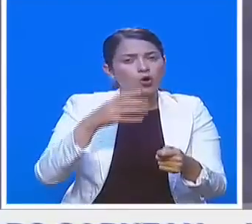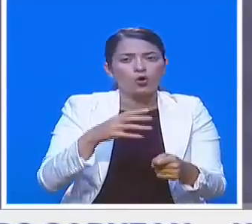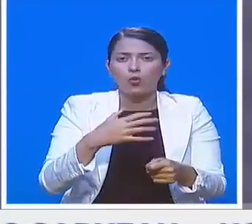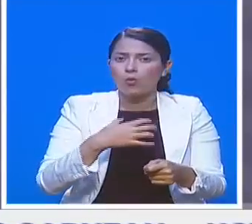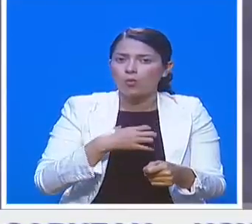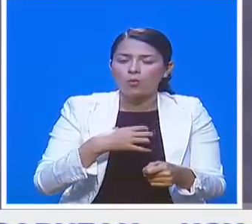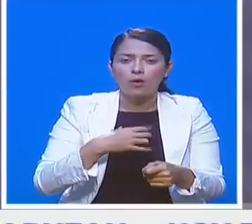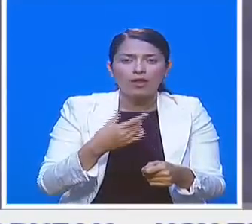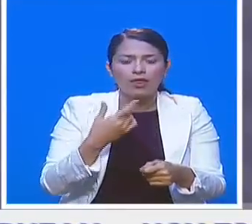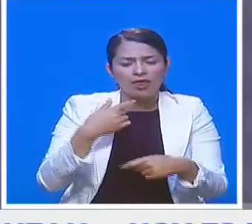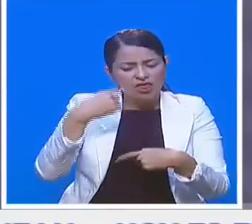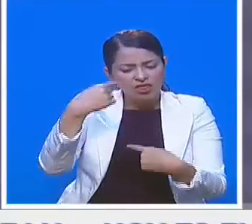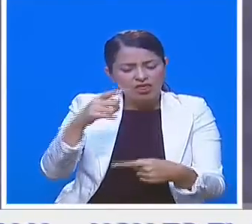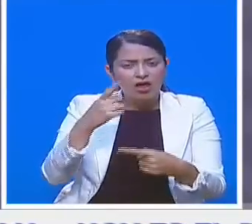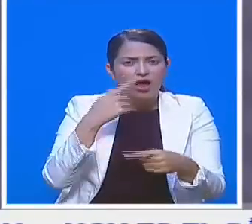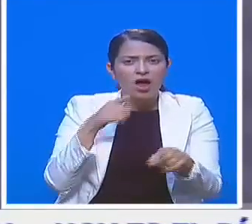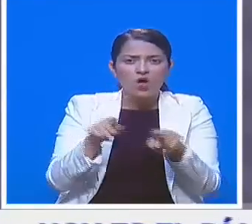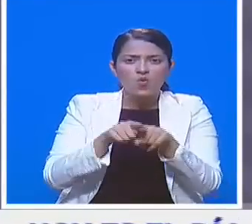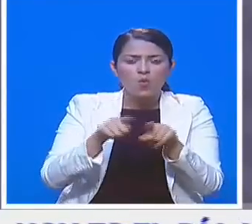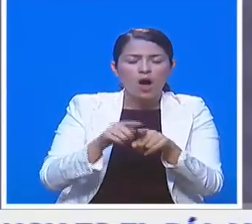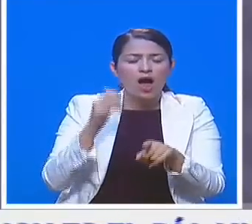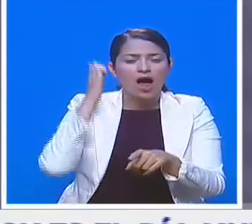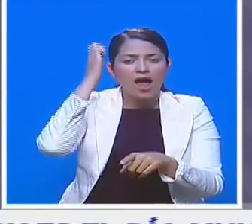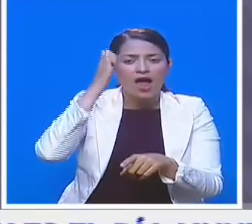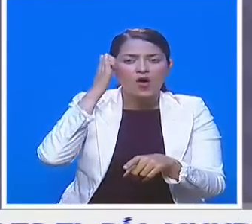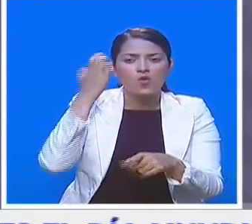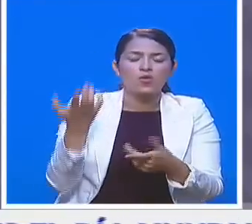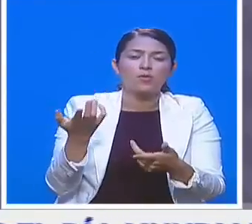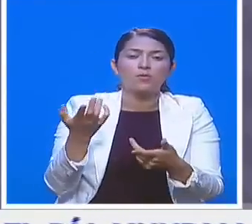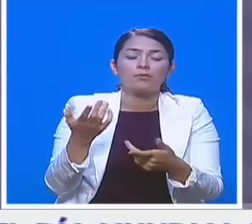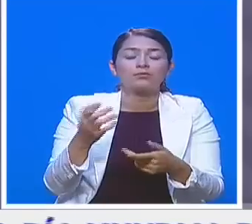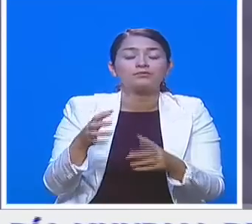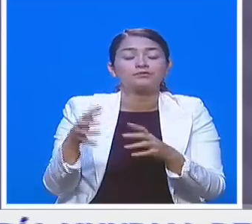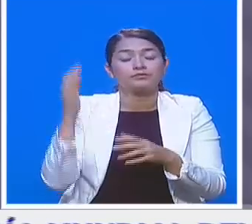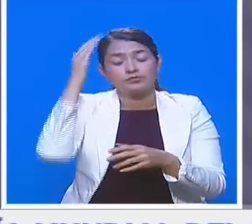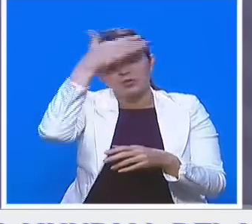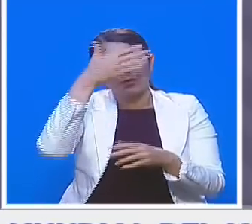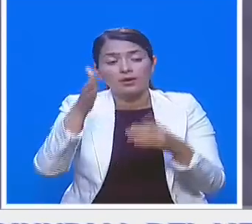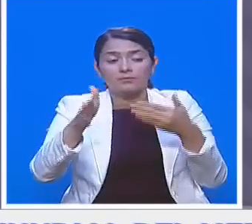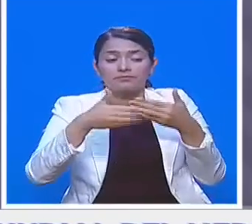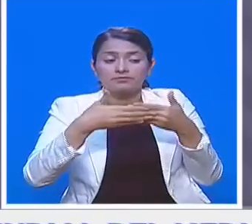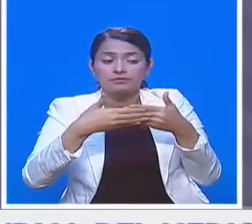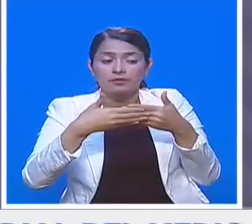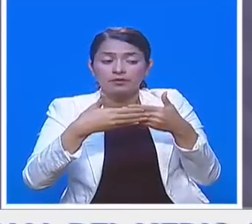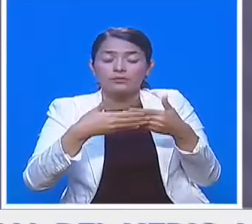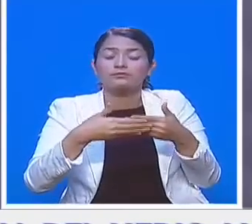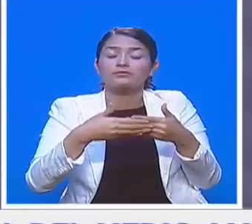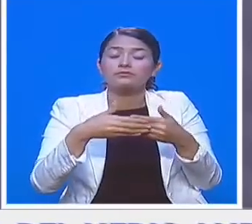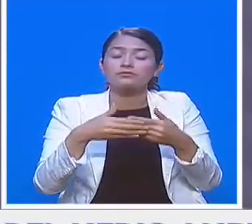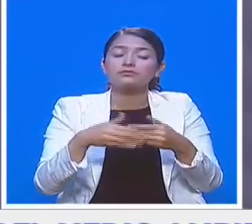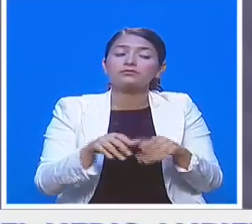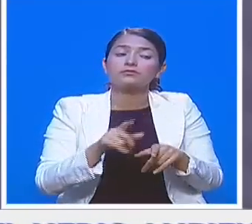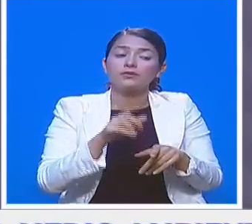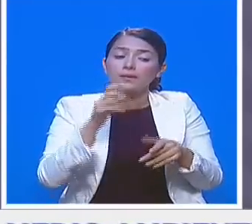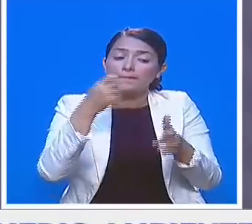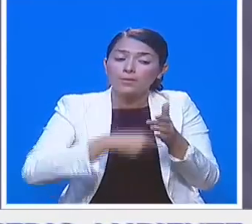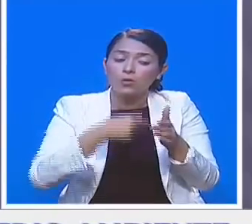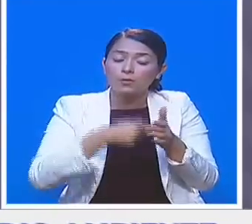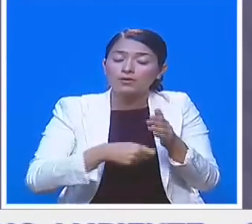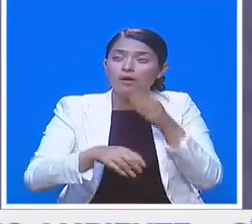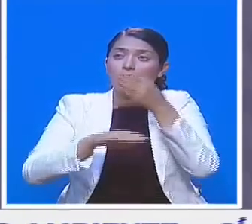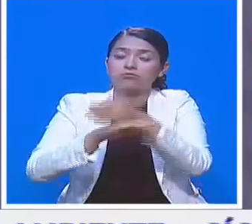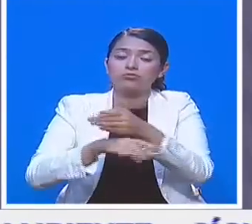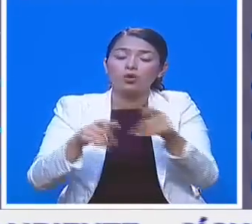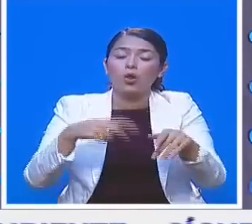nos pase lo que a Europa. Trump cierra la puerta de Estados Unidos a 12 países y limita severamente el acceso